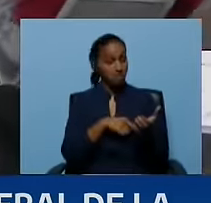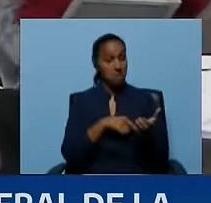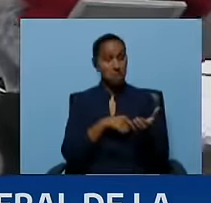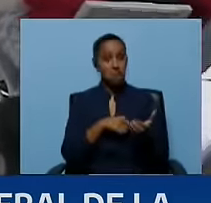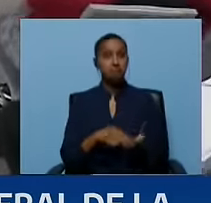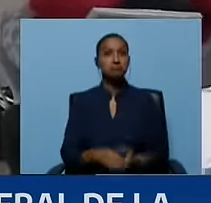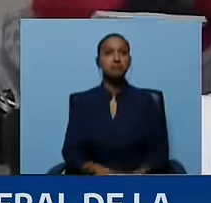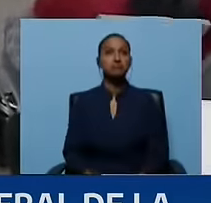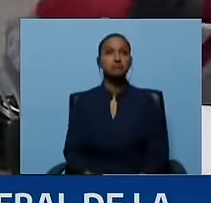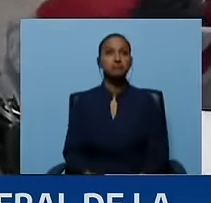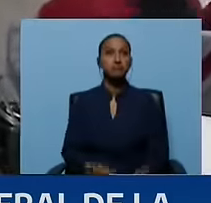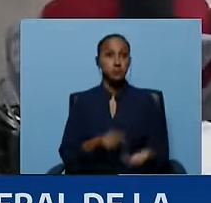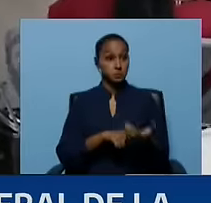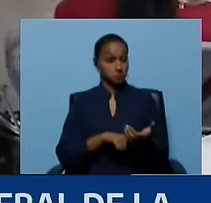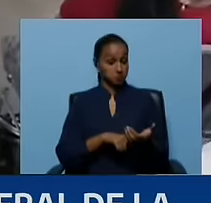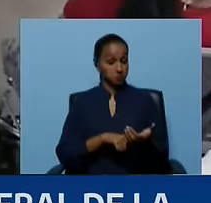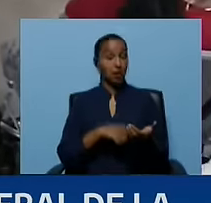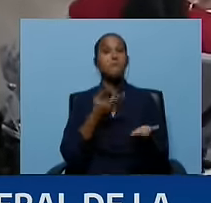Y propuestas.